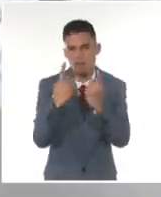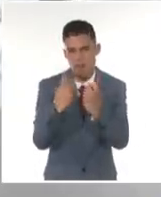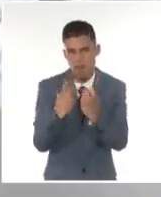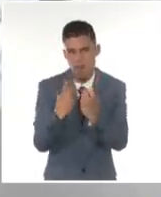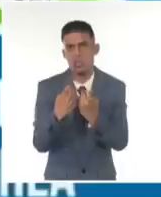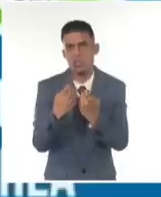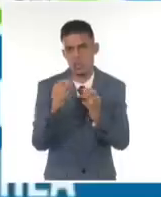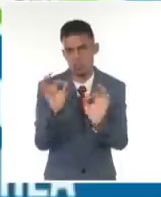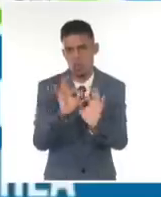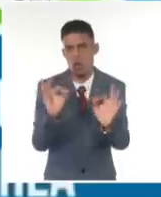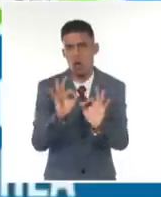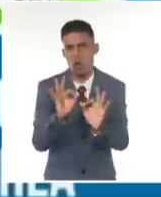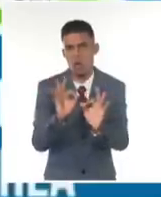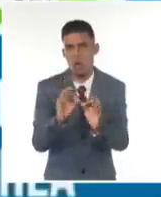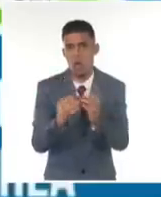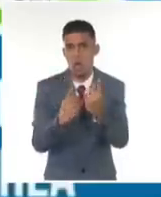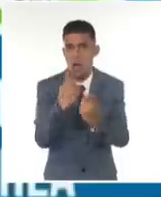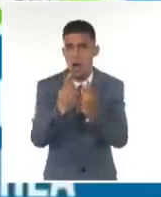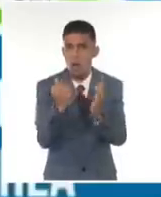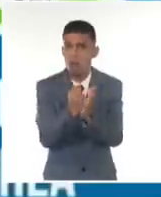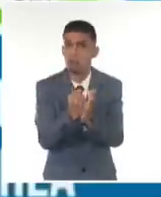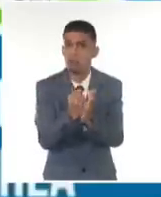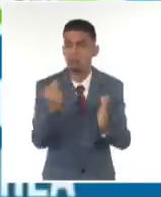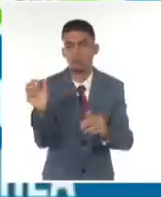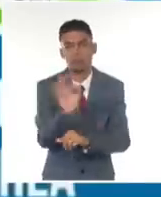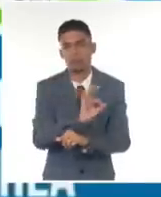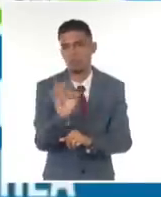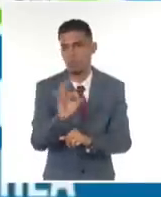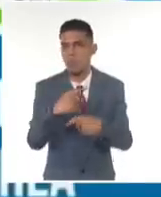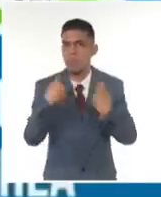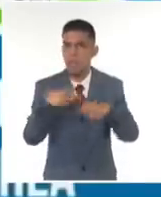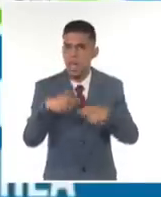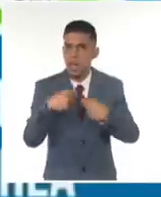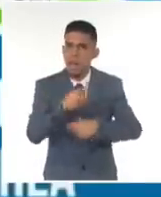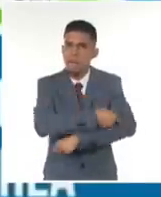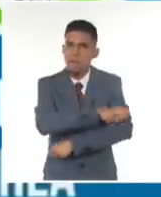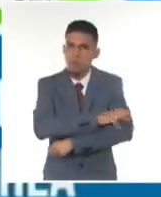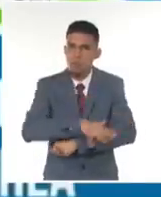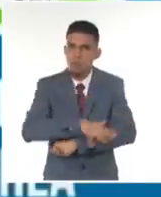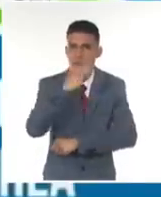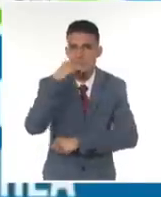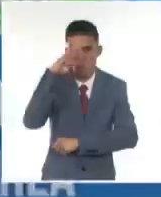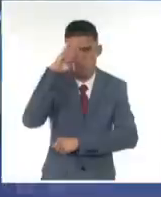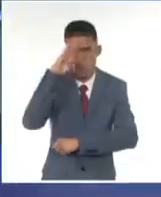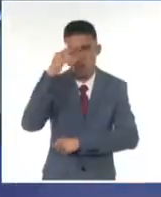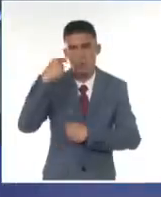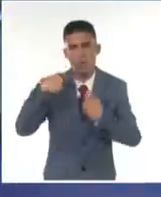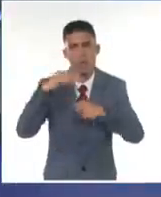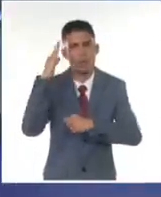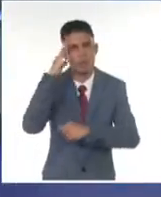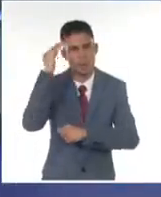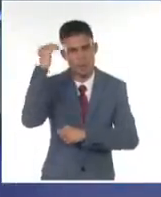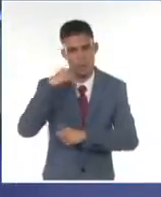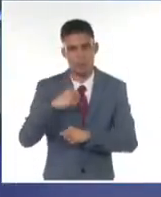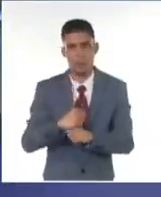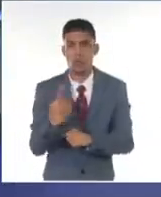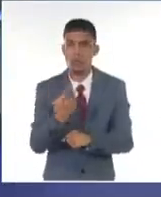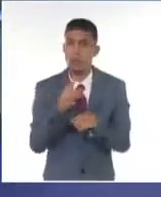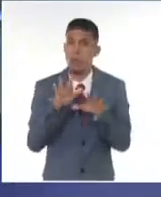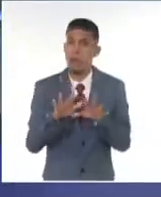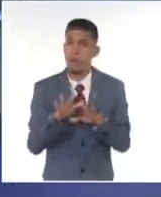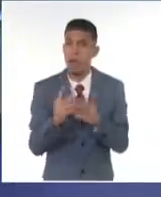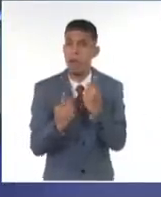para ofrecer a los familiares y a nuestro pueblo una versión concluyente sobre lo ocurrido. Esperamos una respuesta oficial a